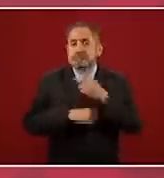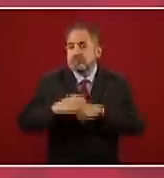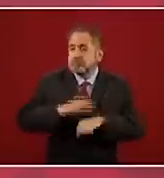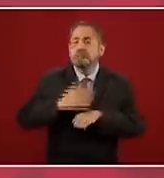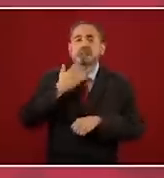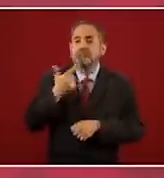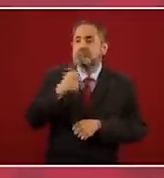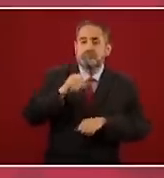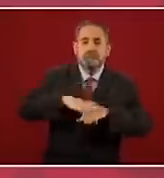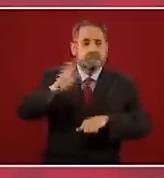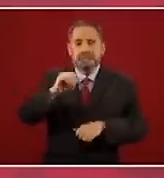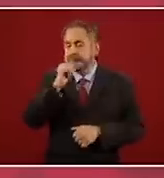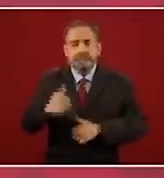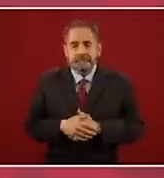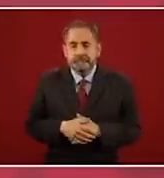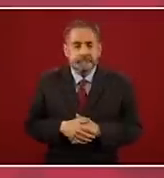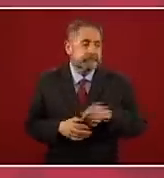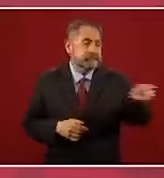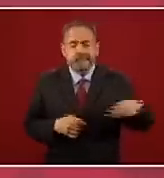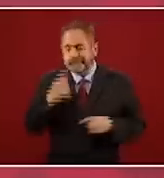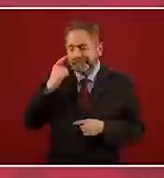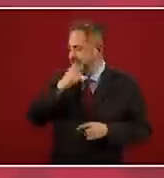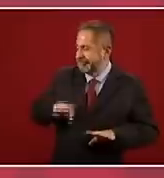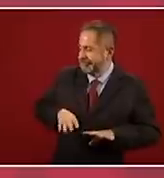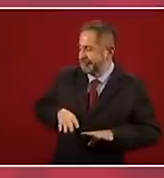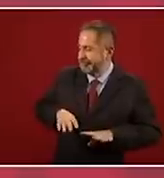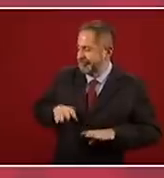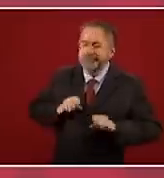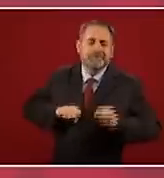gas y cuando ya no les convino, se fueron.